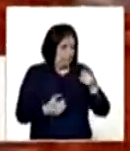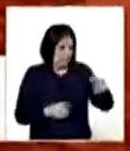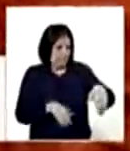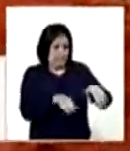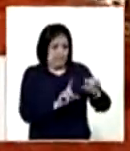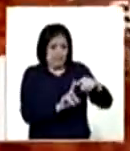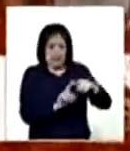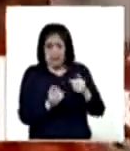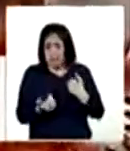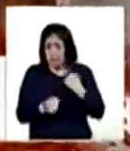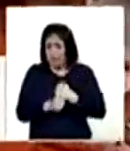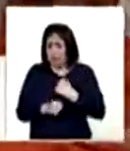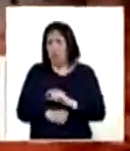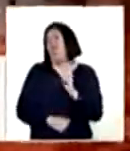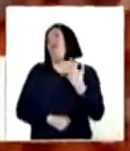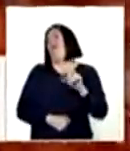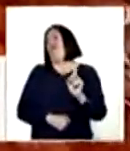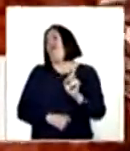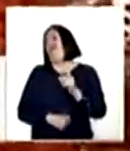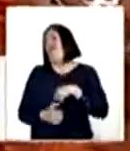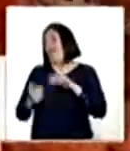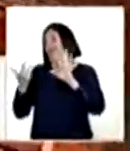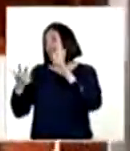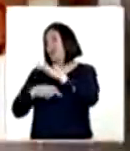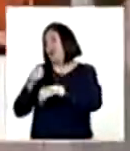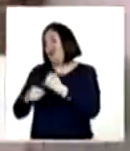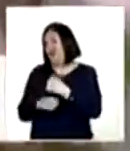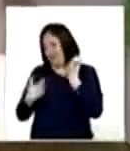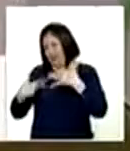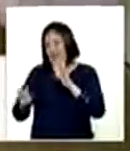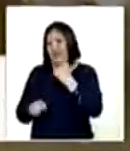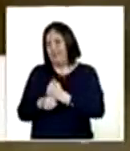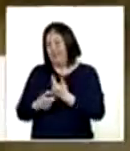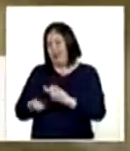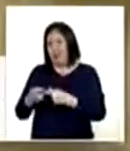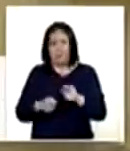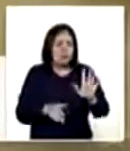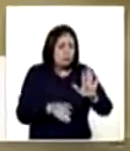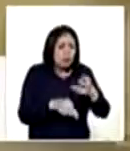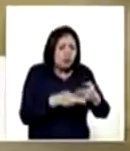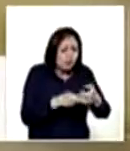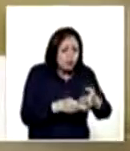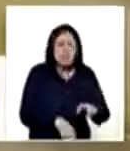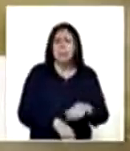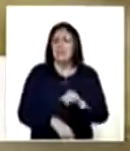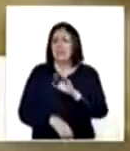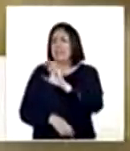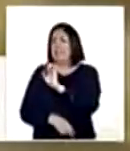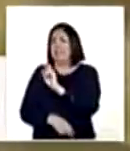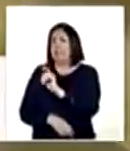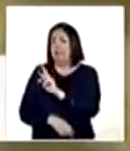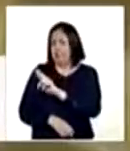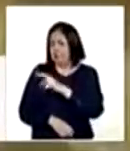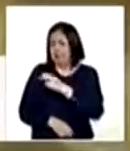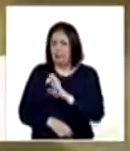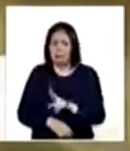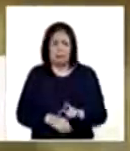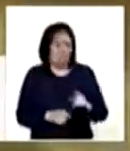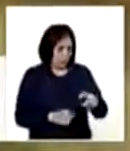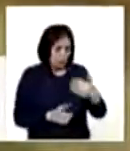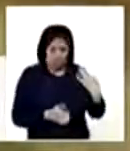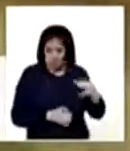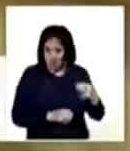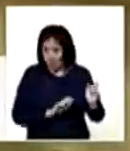No, ya 8 años ya vendo ya. 8 años vendiendo, sí, señora. 8 años. ¿Cuál es su nombre, señora? Mi nombre es Esther Pérez Cruz. ¿Y siempre ha